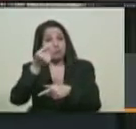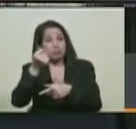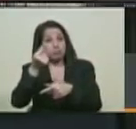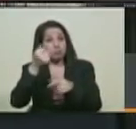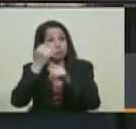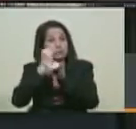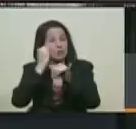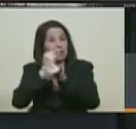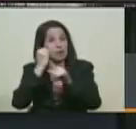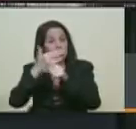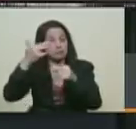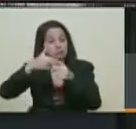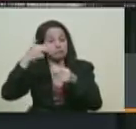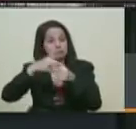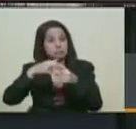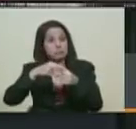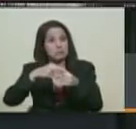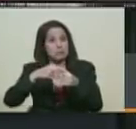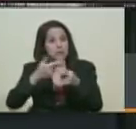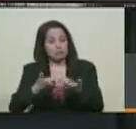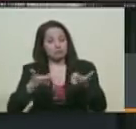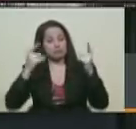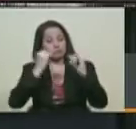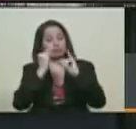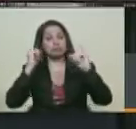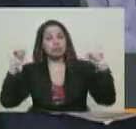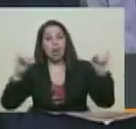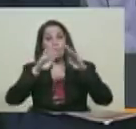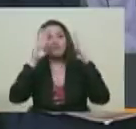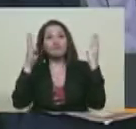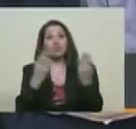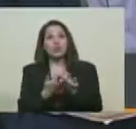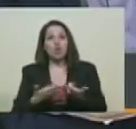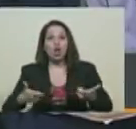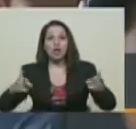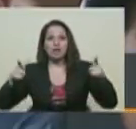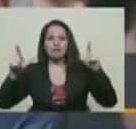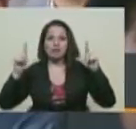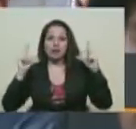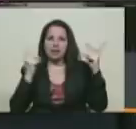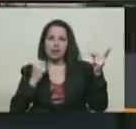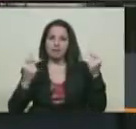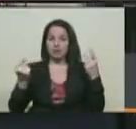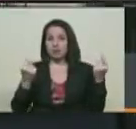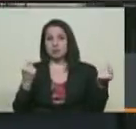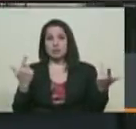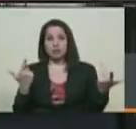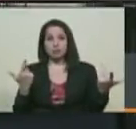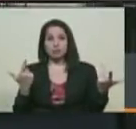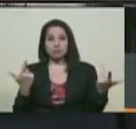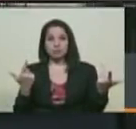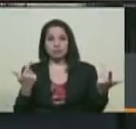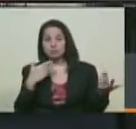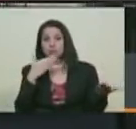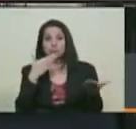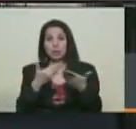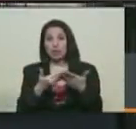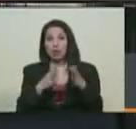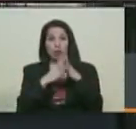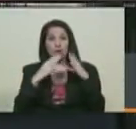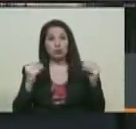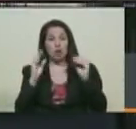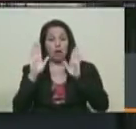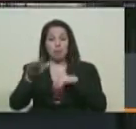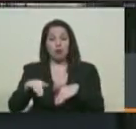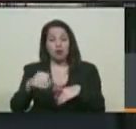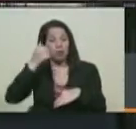clara de independencia económica y de un mundo libre en lo financiero y en lo monetario. Pido todo el apoyo del pueblo de